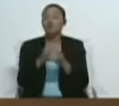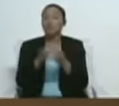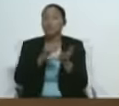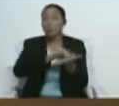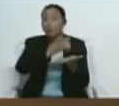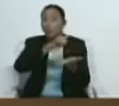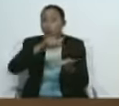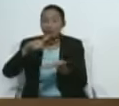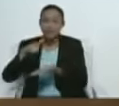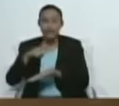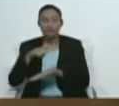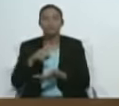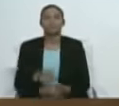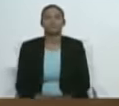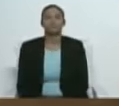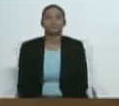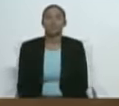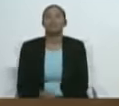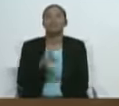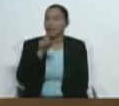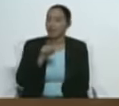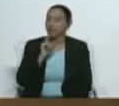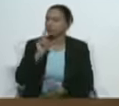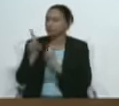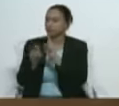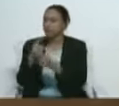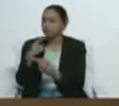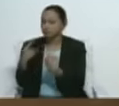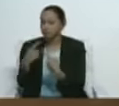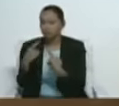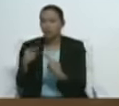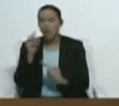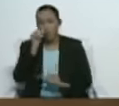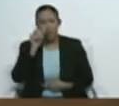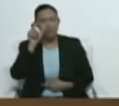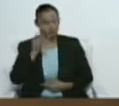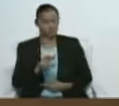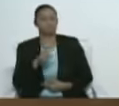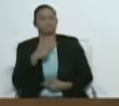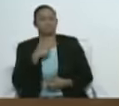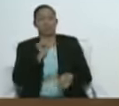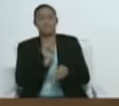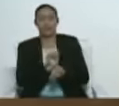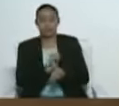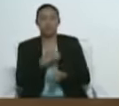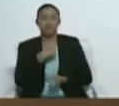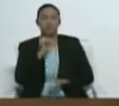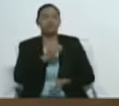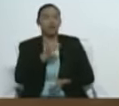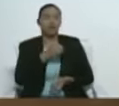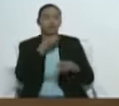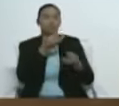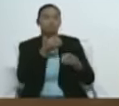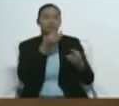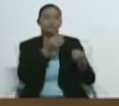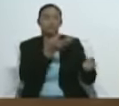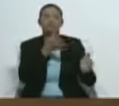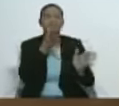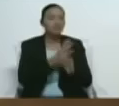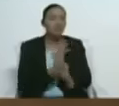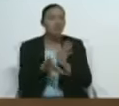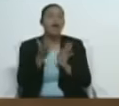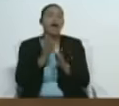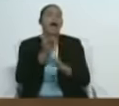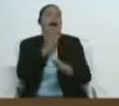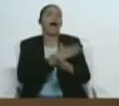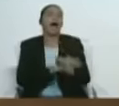suage al ser interrogado el propio Renzo flores afirmó que wilfer Peña lo trató de captar para un plan que estaba